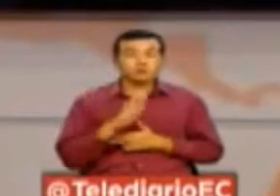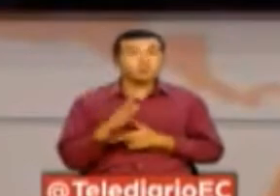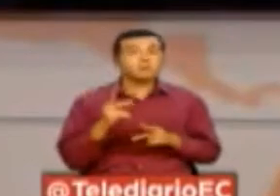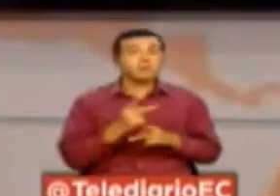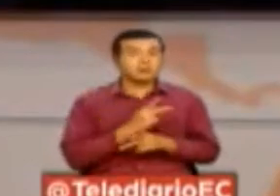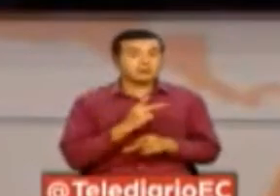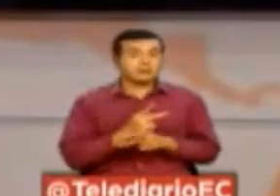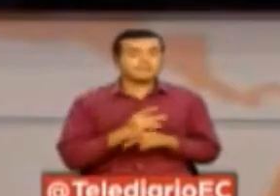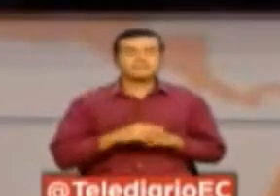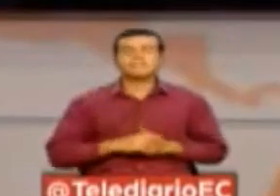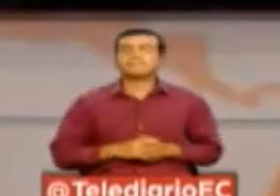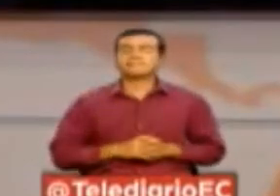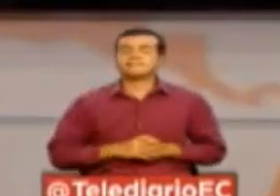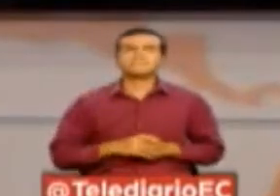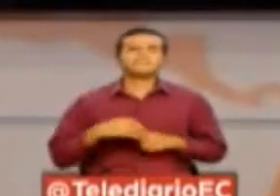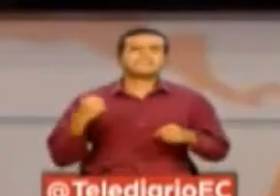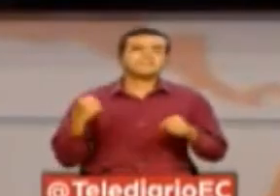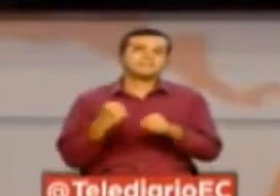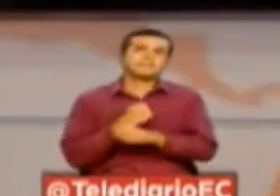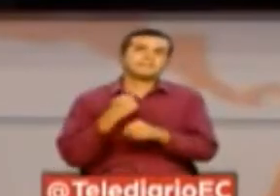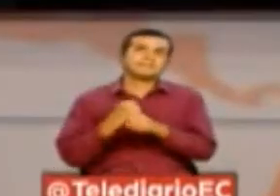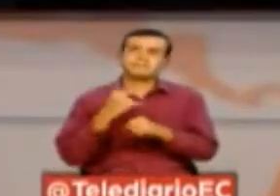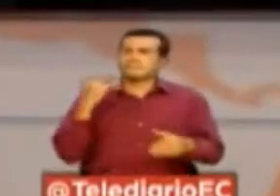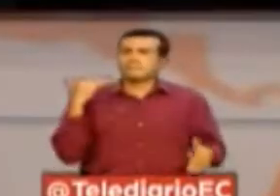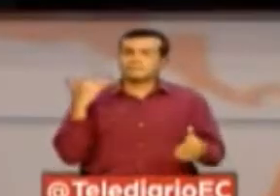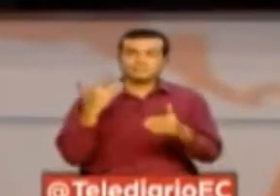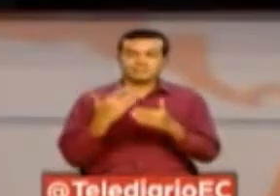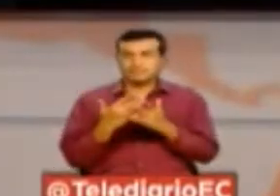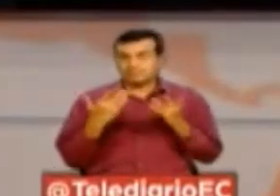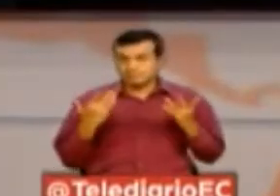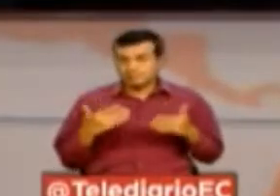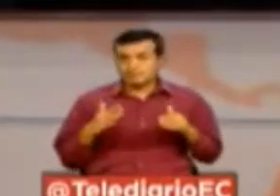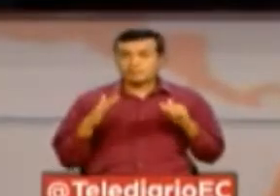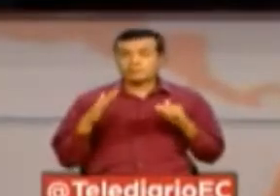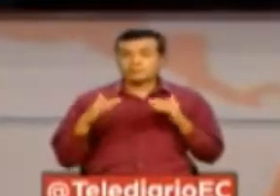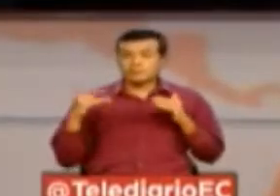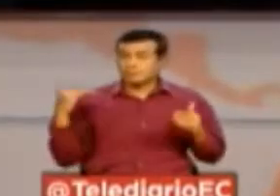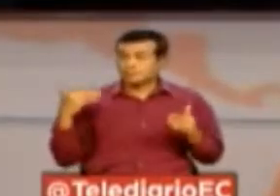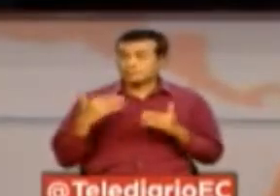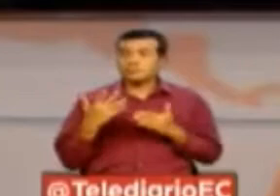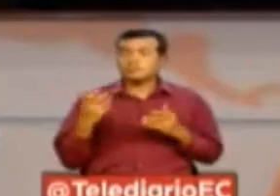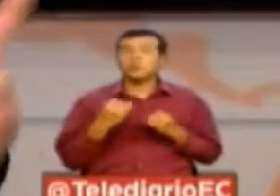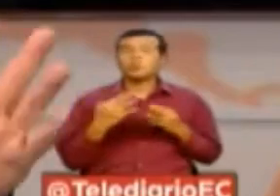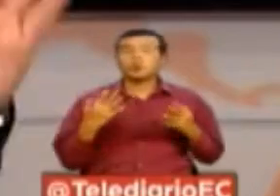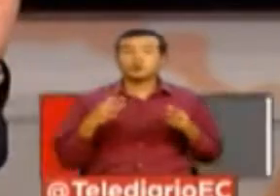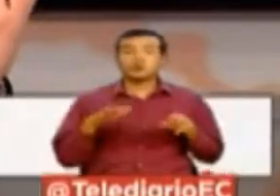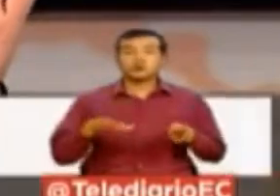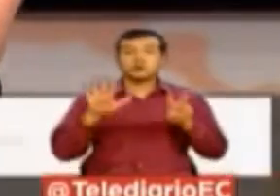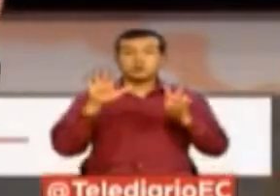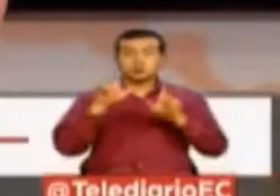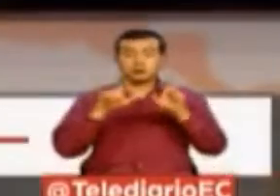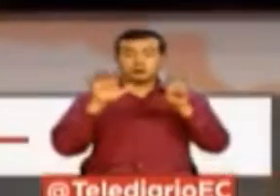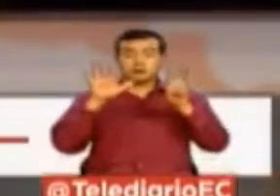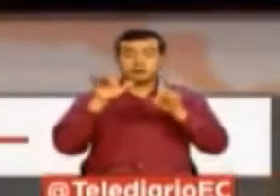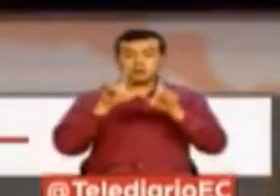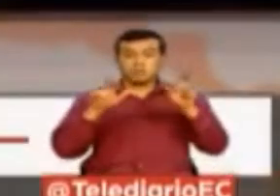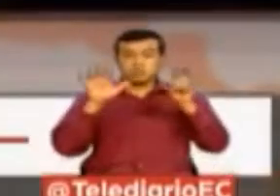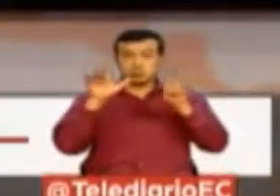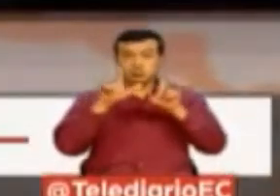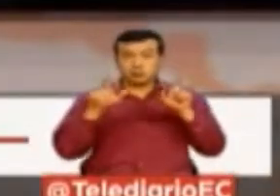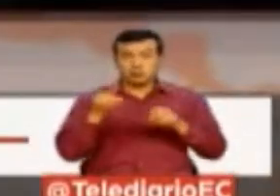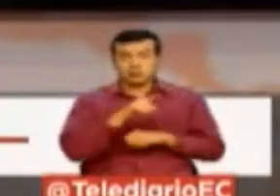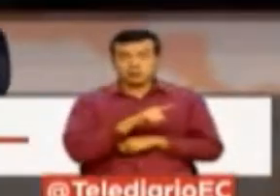algo eduardo no producto del trabajo que se ha venido realizando en los últimos meses hemos capturado ya siete personas siete